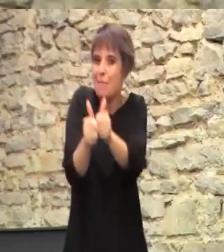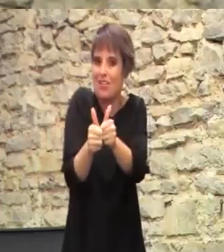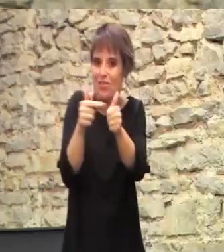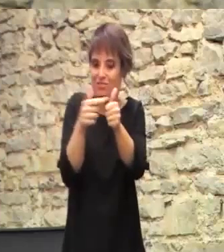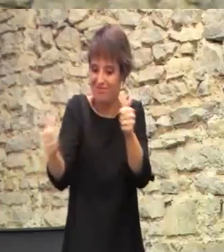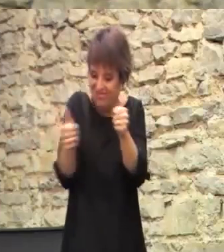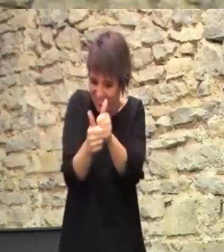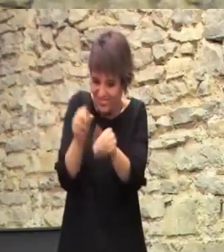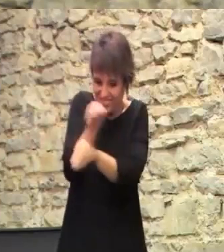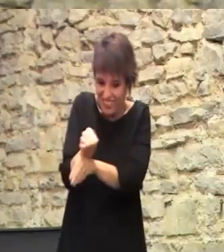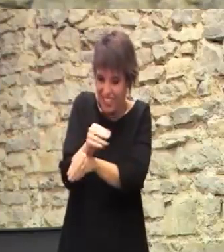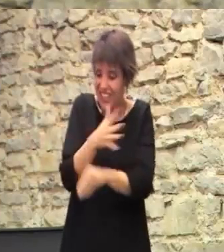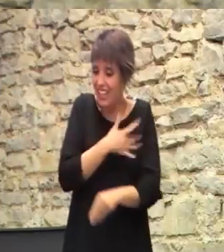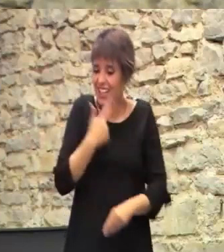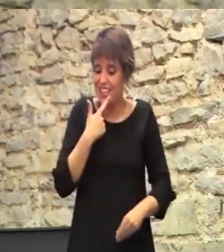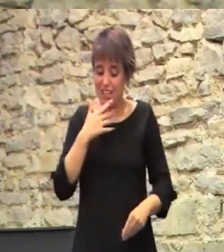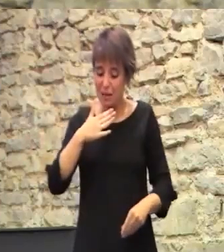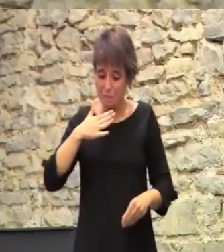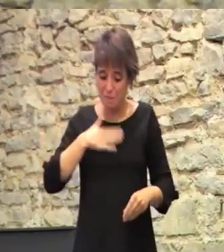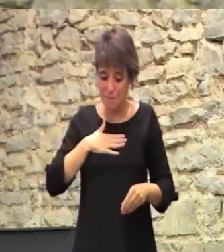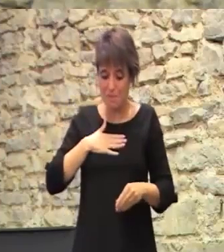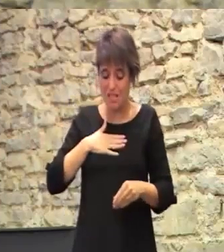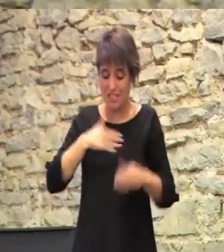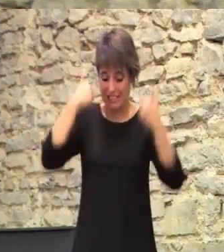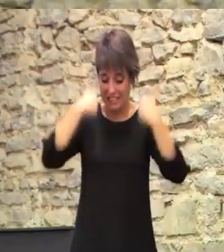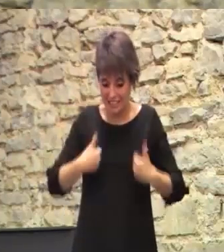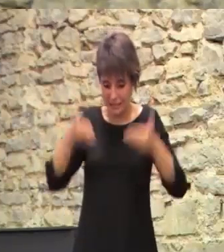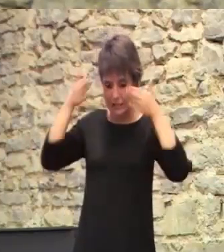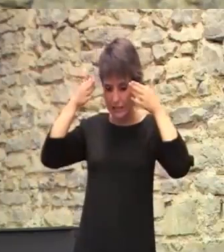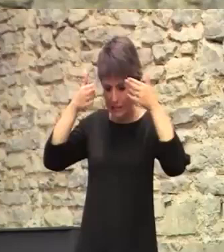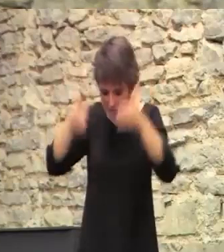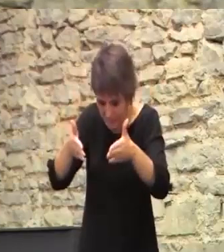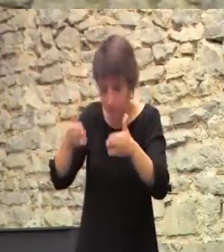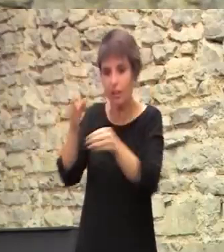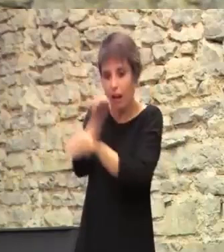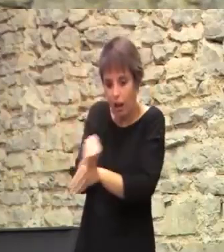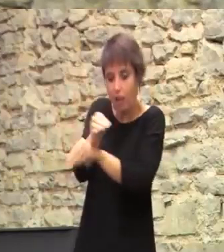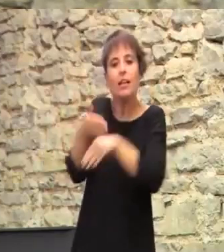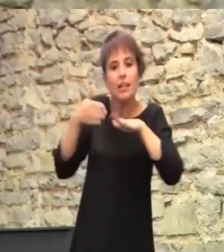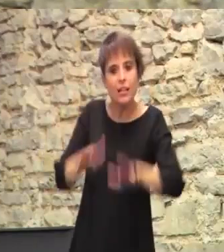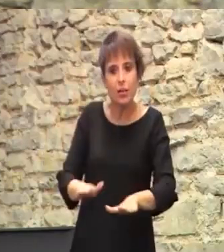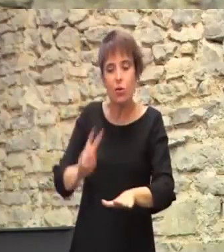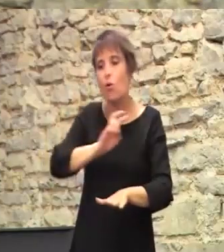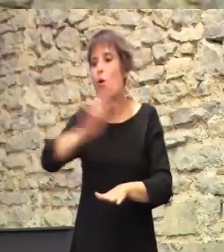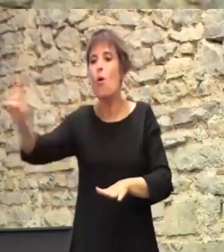es dedicarme prácticamente en exclusividad una maternidad excluyente de otras actividades